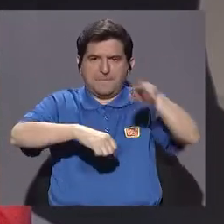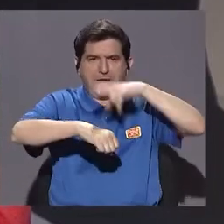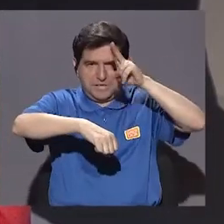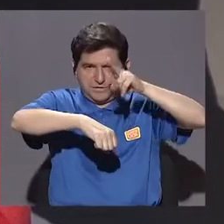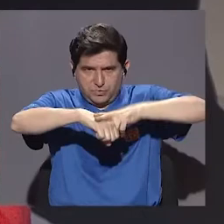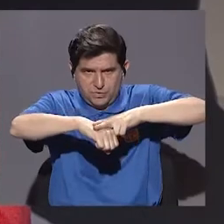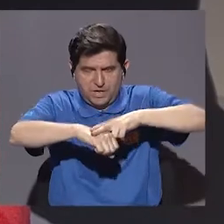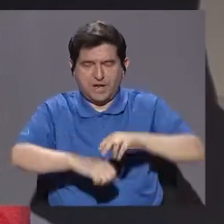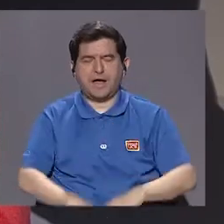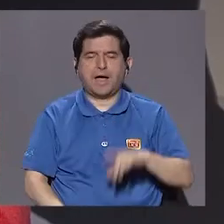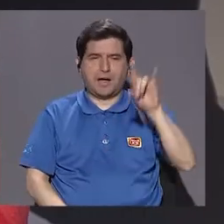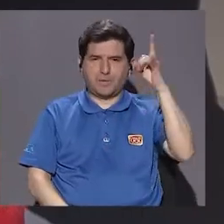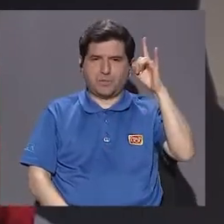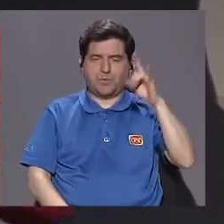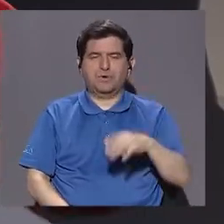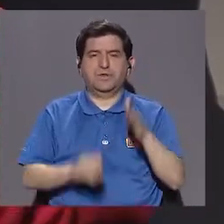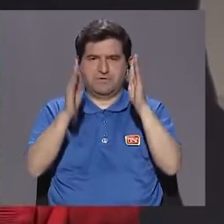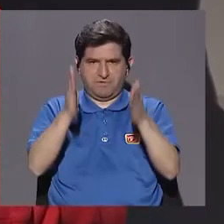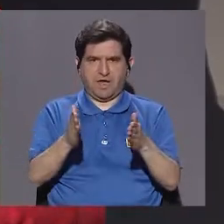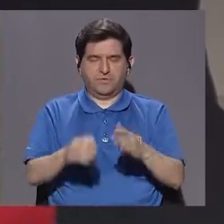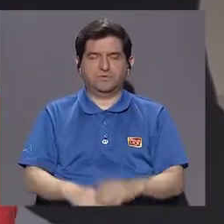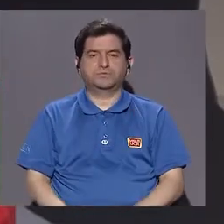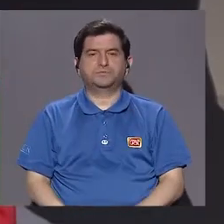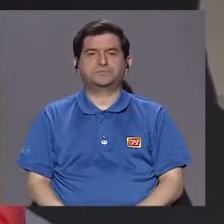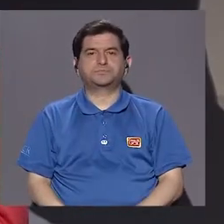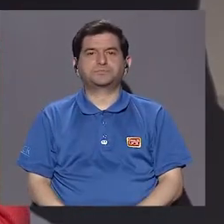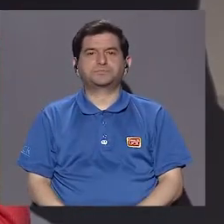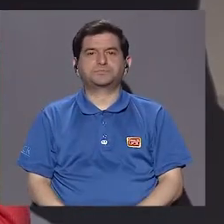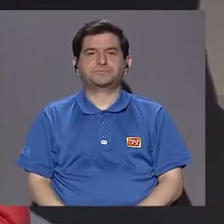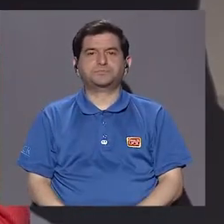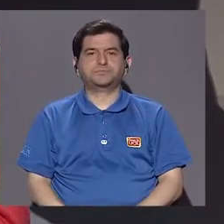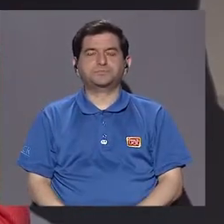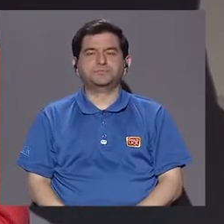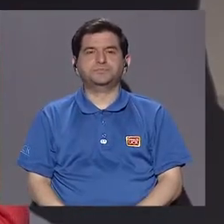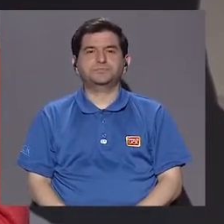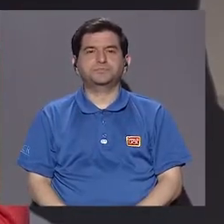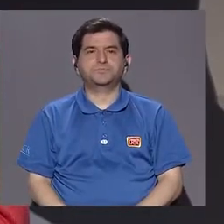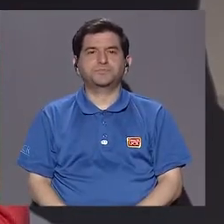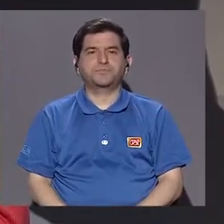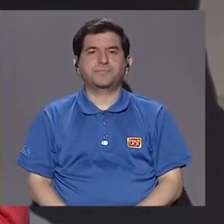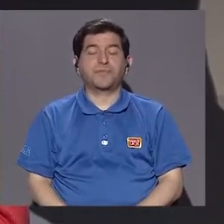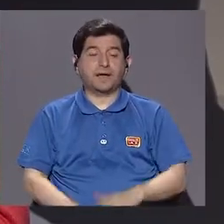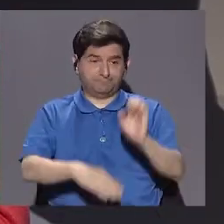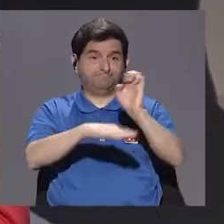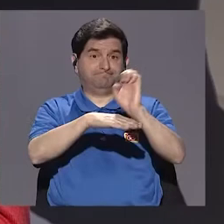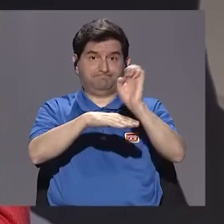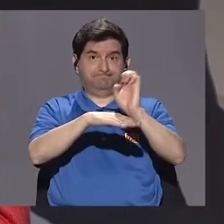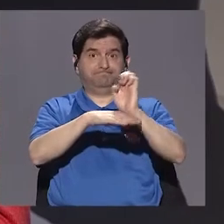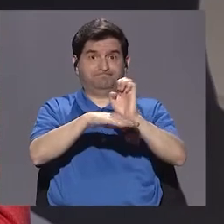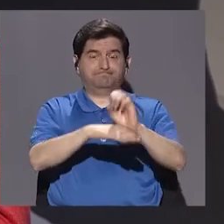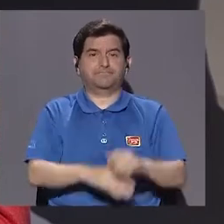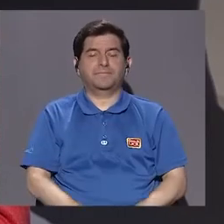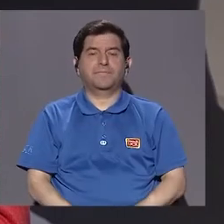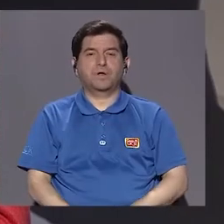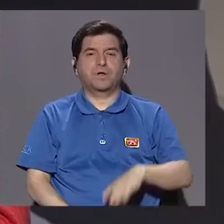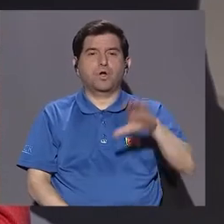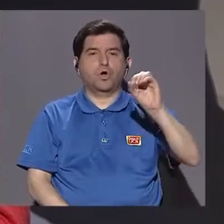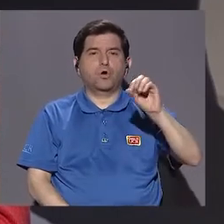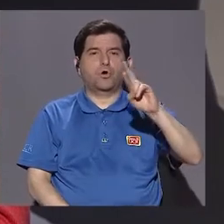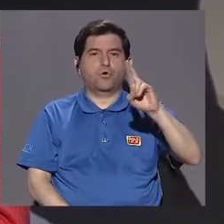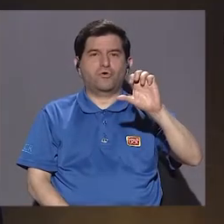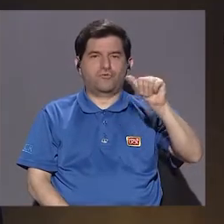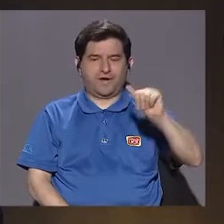nacional boliviana entra en en ecuador correa